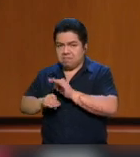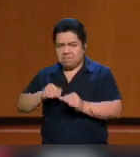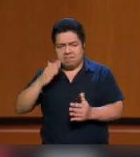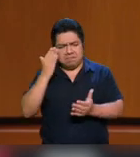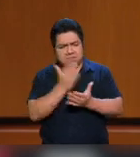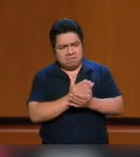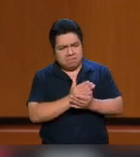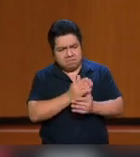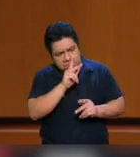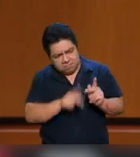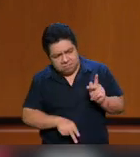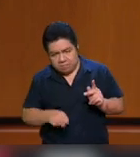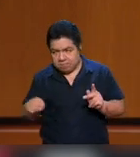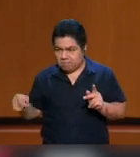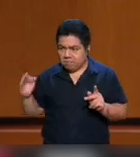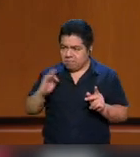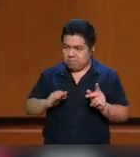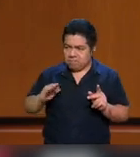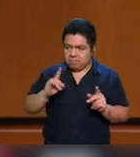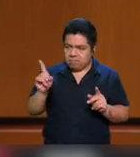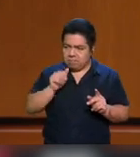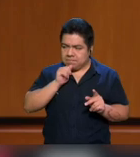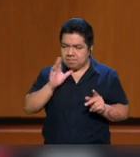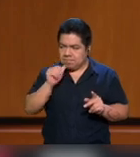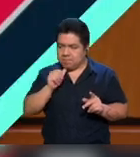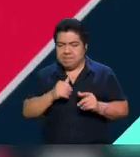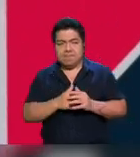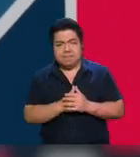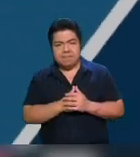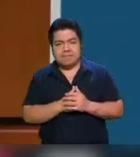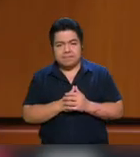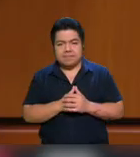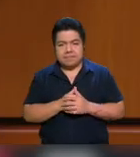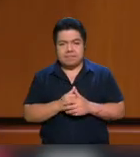frenar la reforma al Poder Judicial.